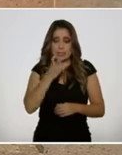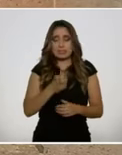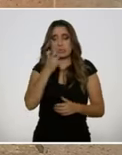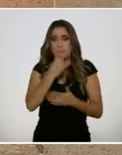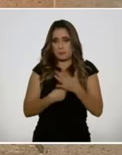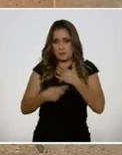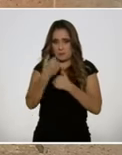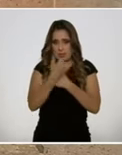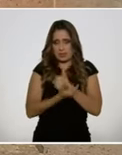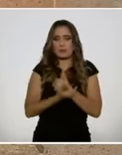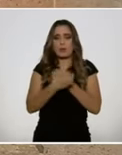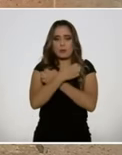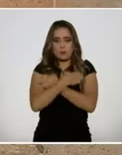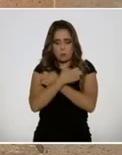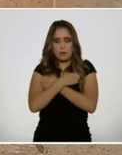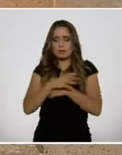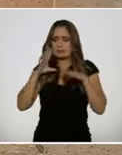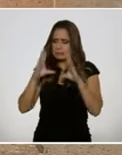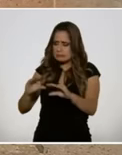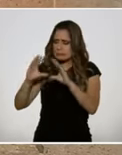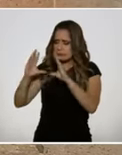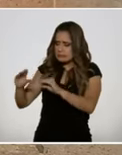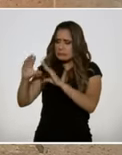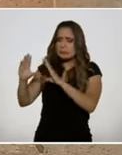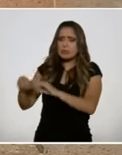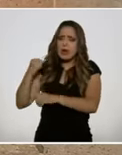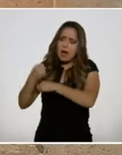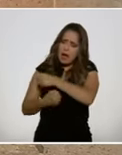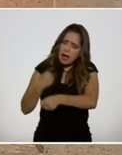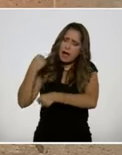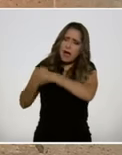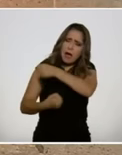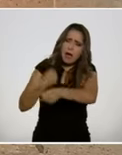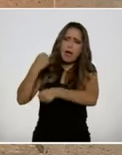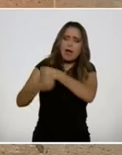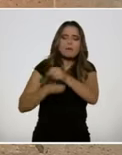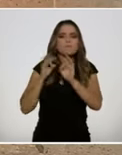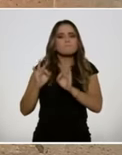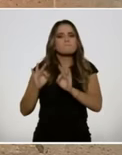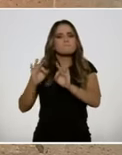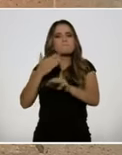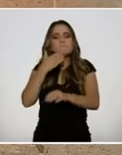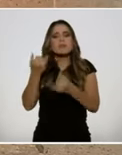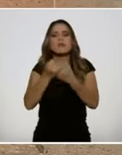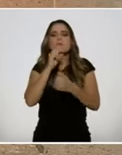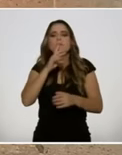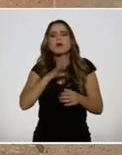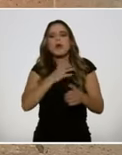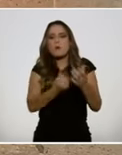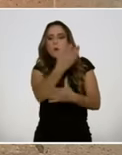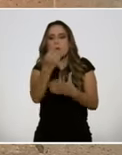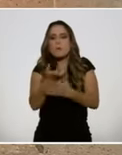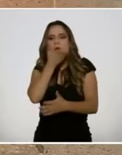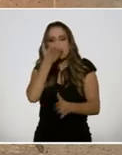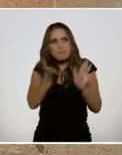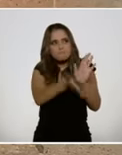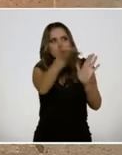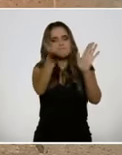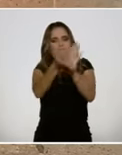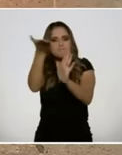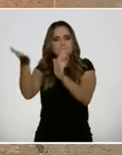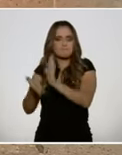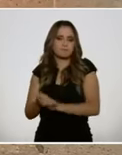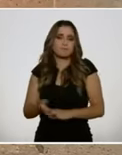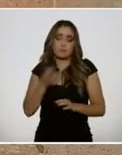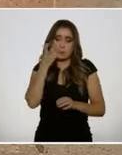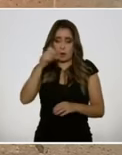fue complementando virtuosamente a lo largo de los años con la creación de varias instituciones. Por ello también celebramos